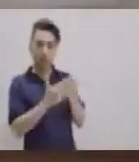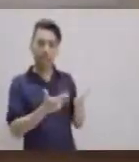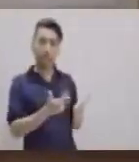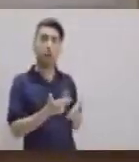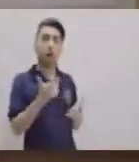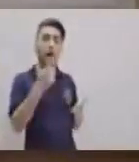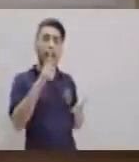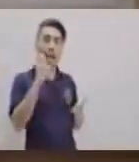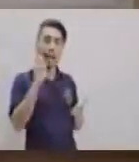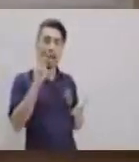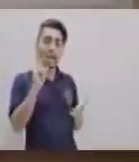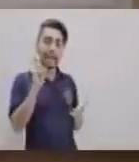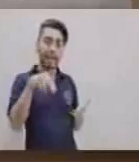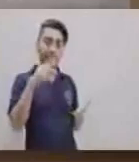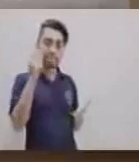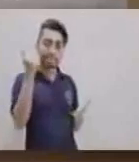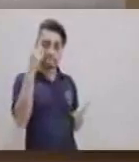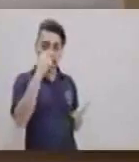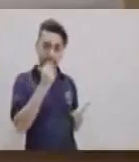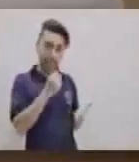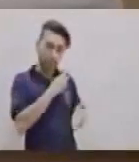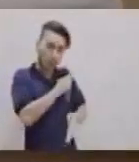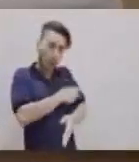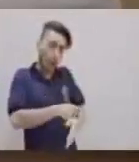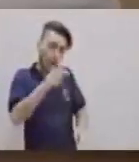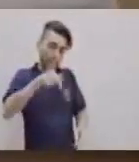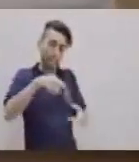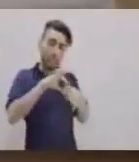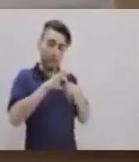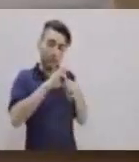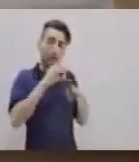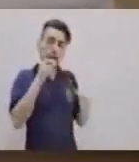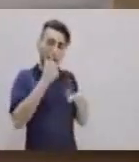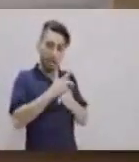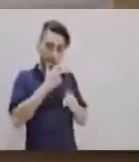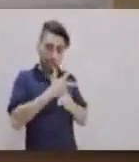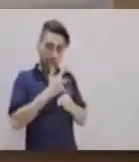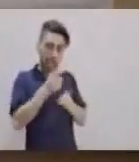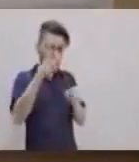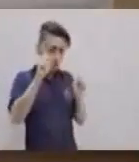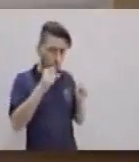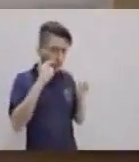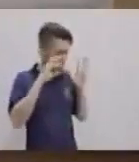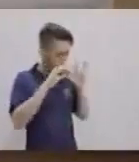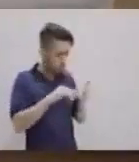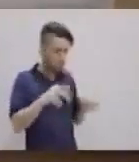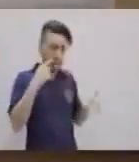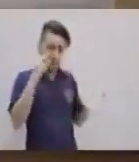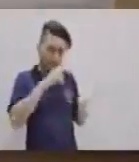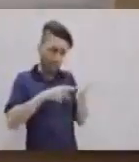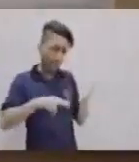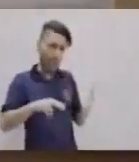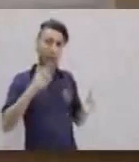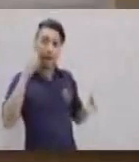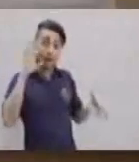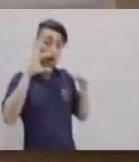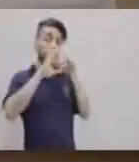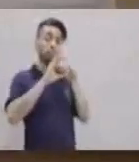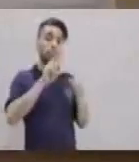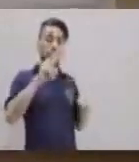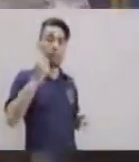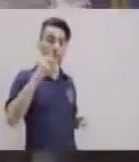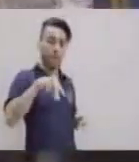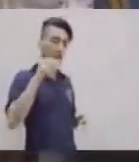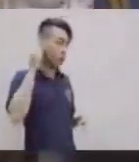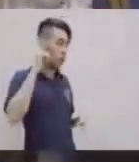con sus familias. Si tienen acceso a internet, puedan buscar y leer estas magníficas obras de arte y las relacionen con el